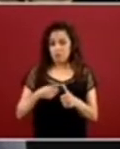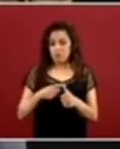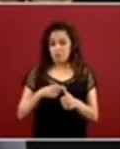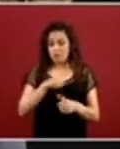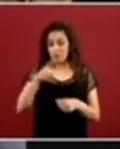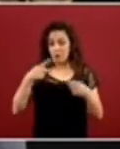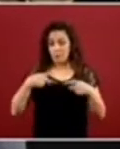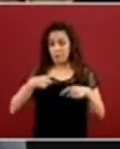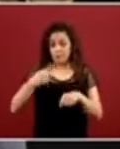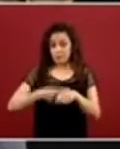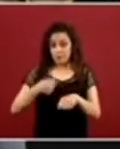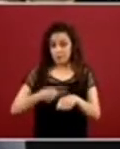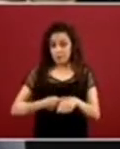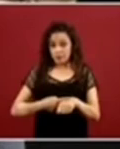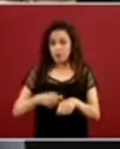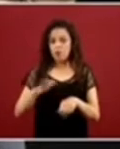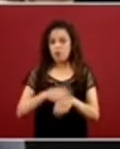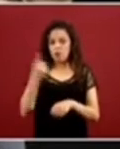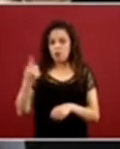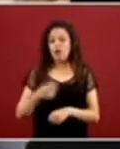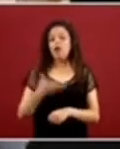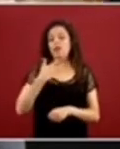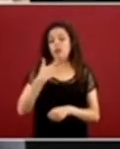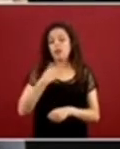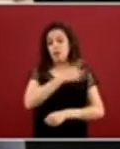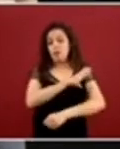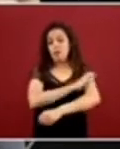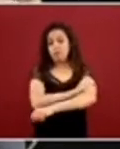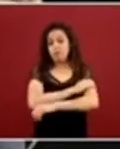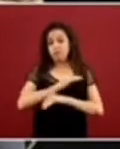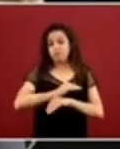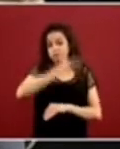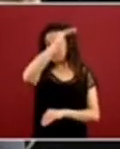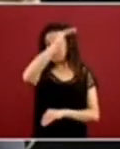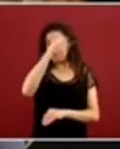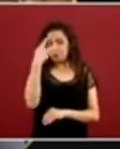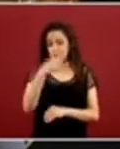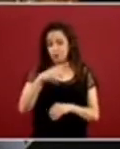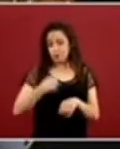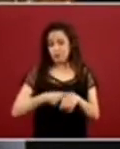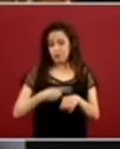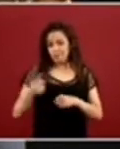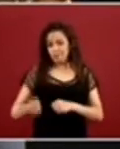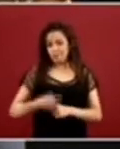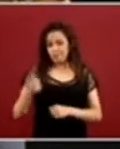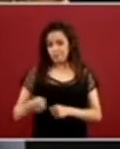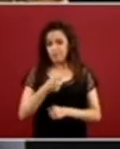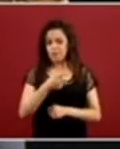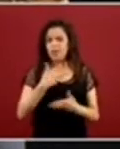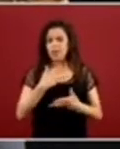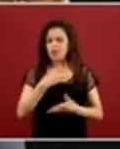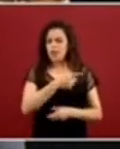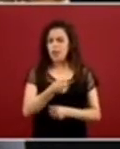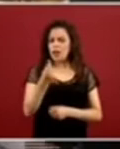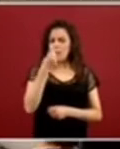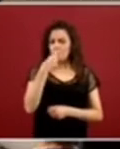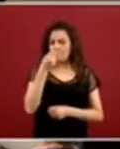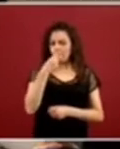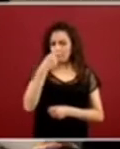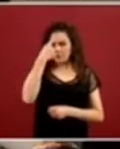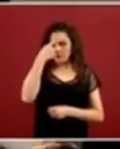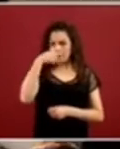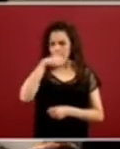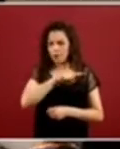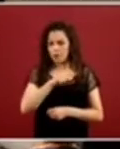hipertensión arterial. Hay algunos estudios que señalan que existe un fármaco utilizado para el control de la presión que podría